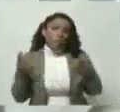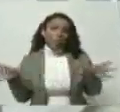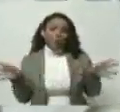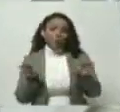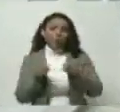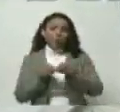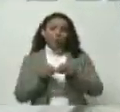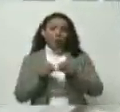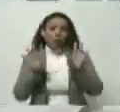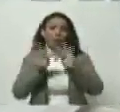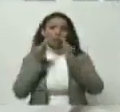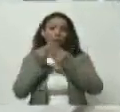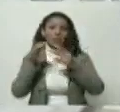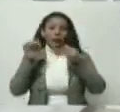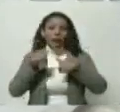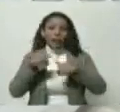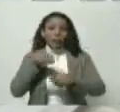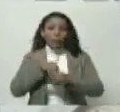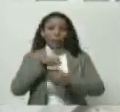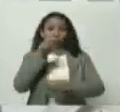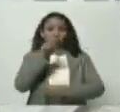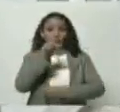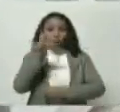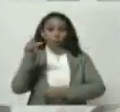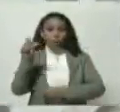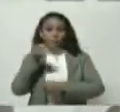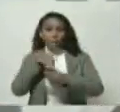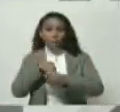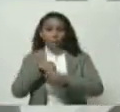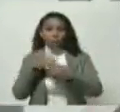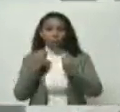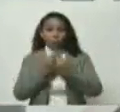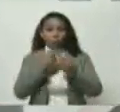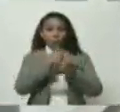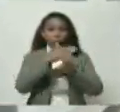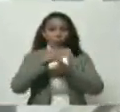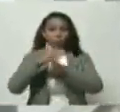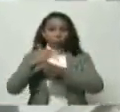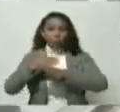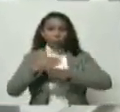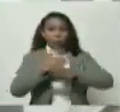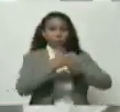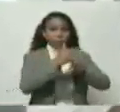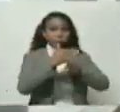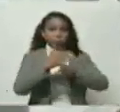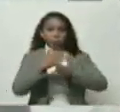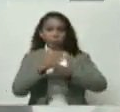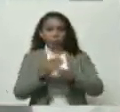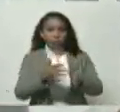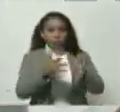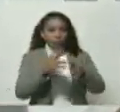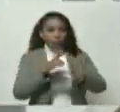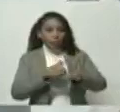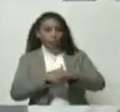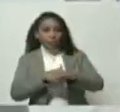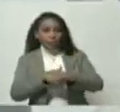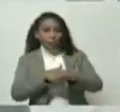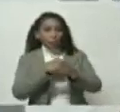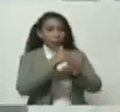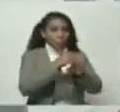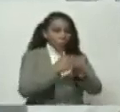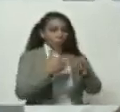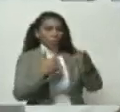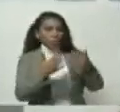que los familiares estarán acá durante una semana, están compartiendo, tratando de ganar